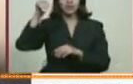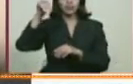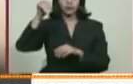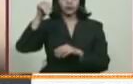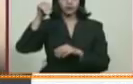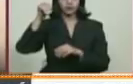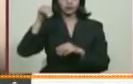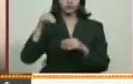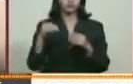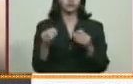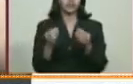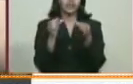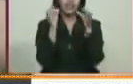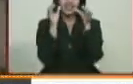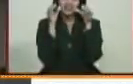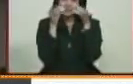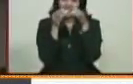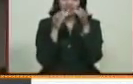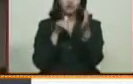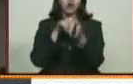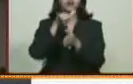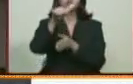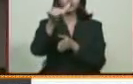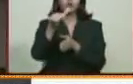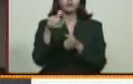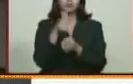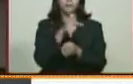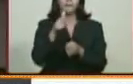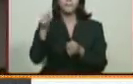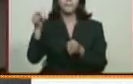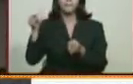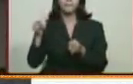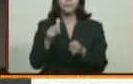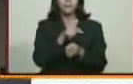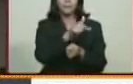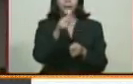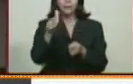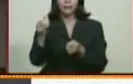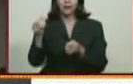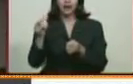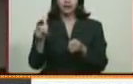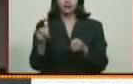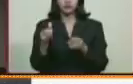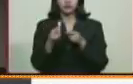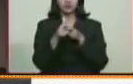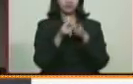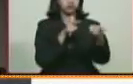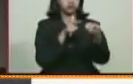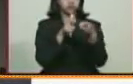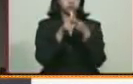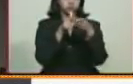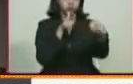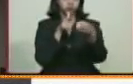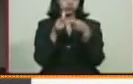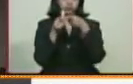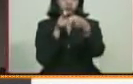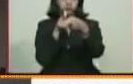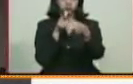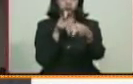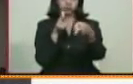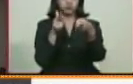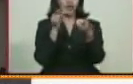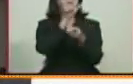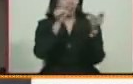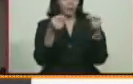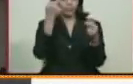El pequeño avión se iba a convertir en una especie de ametralladora móvil, porque estalla y bueno, los balines iban a alcanzar a